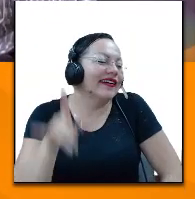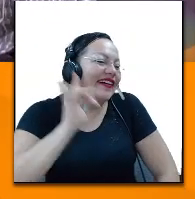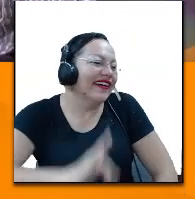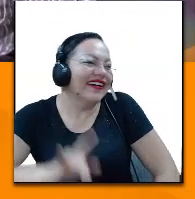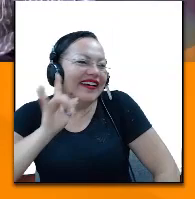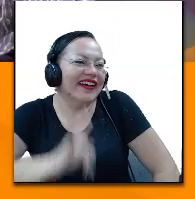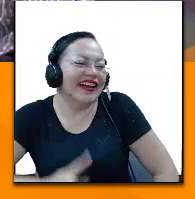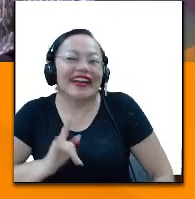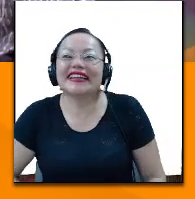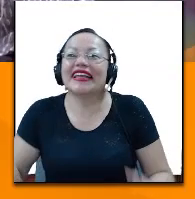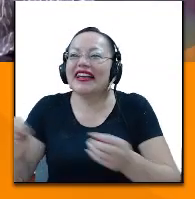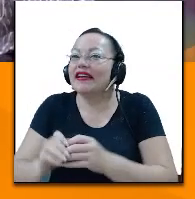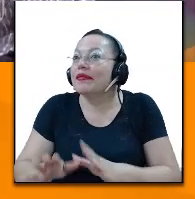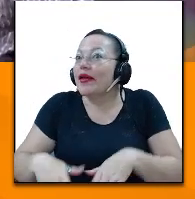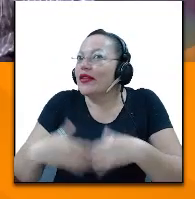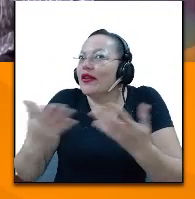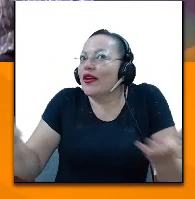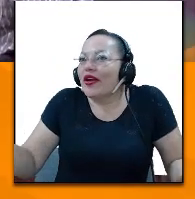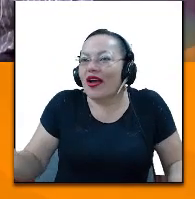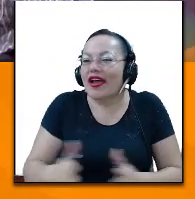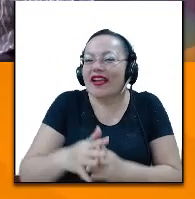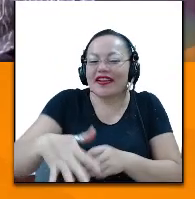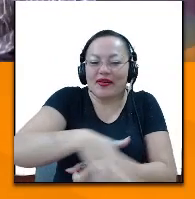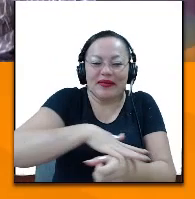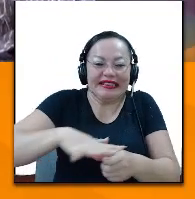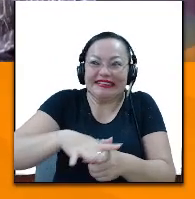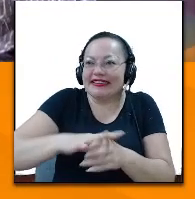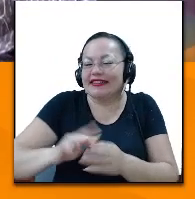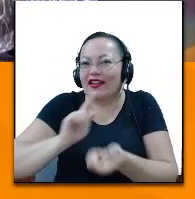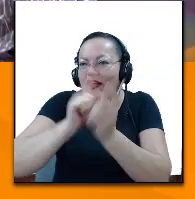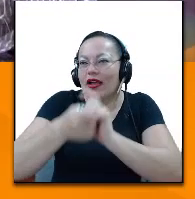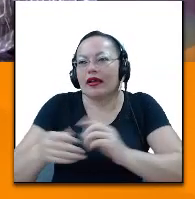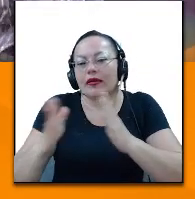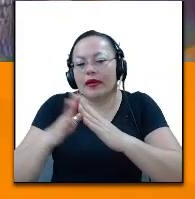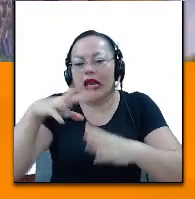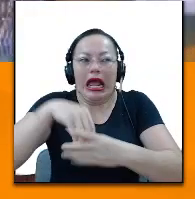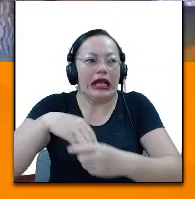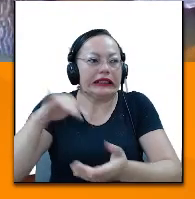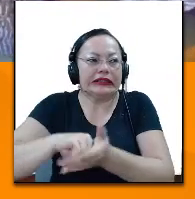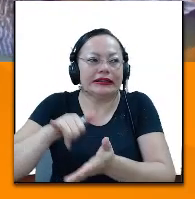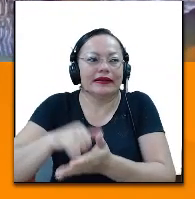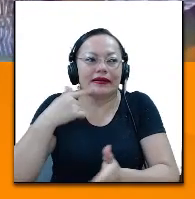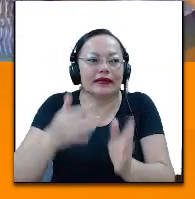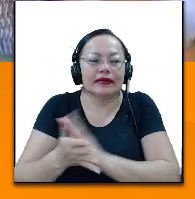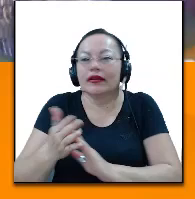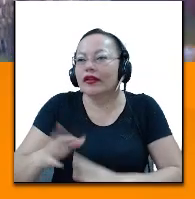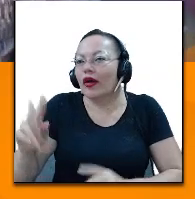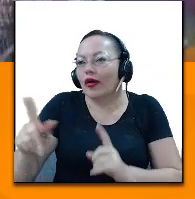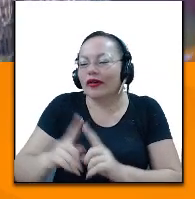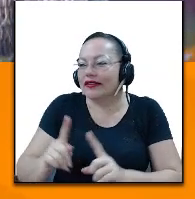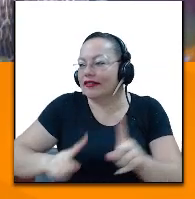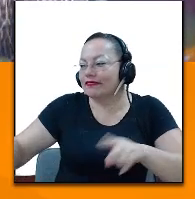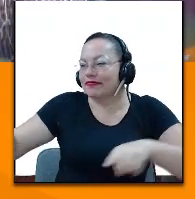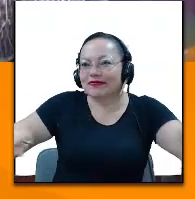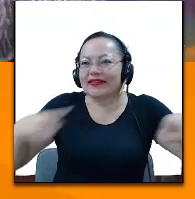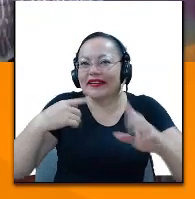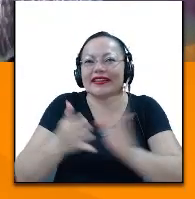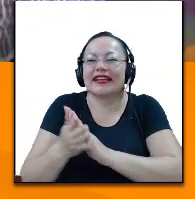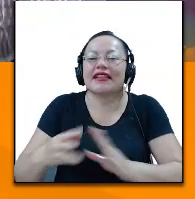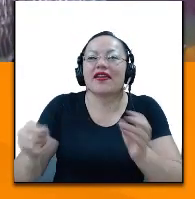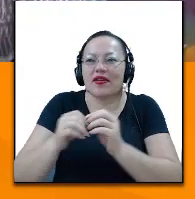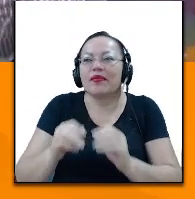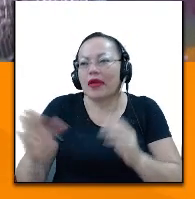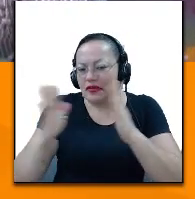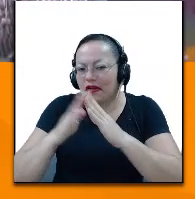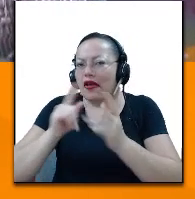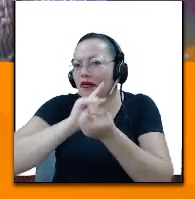entretiene uno, cambia de ambiente sin salir de la casa, porque no, el cambiar de ambiente es porque estoy en otro lugar y ya cambié de ambiente. No, podemos cambiar de ambiente en